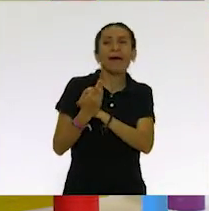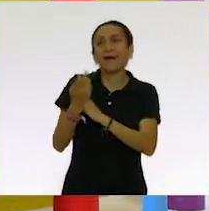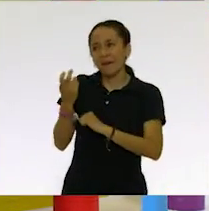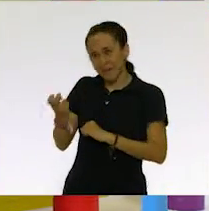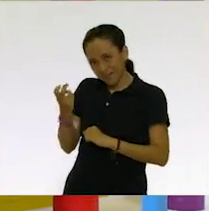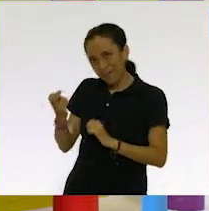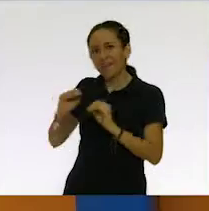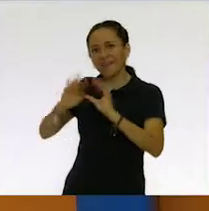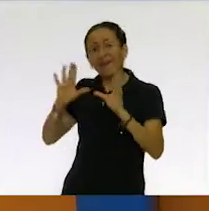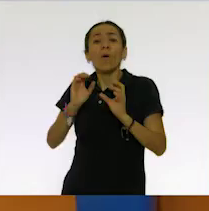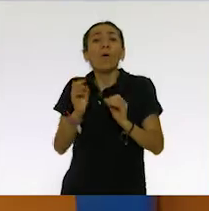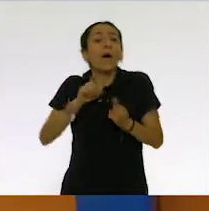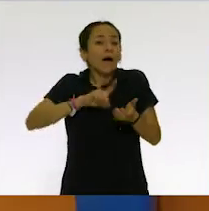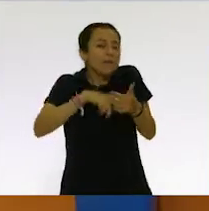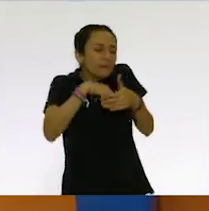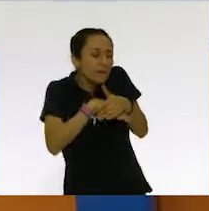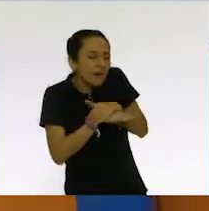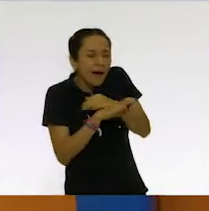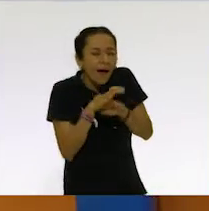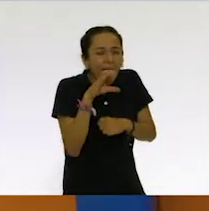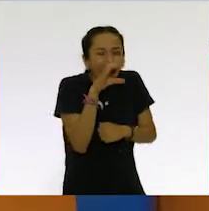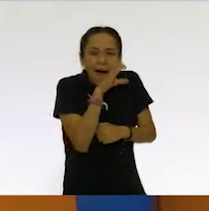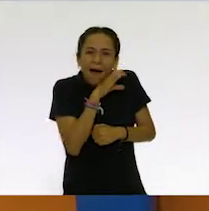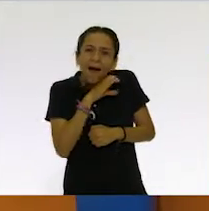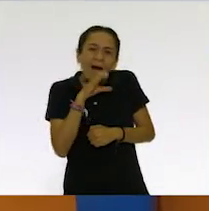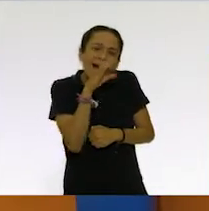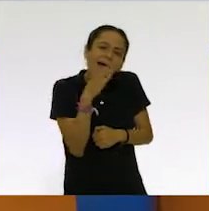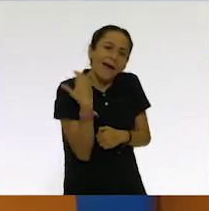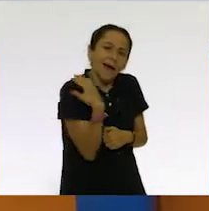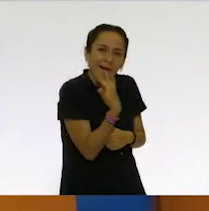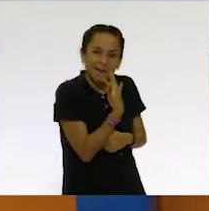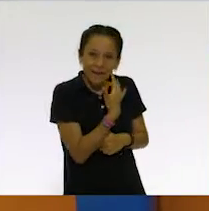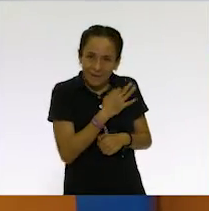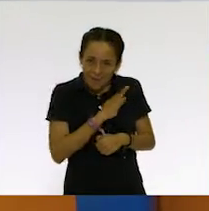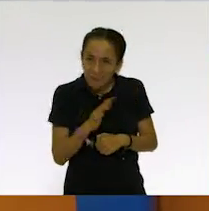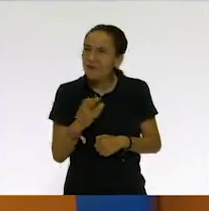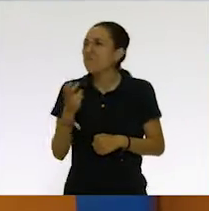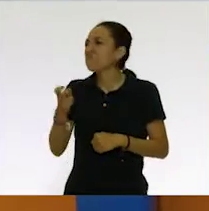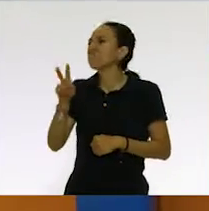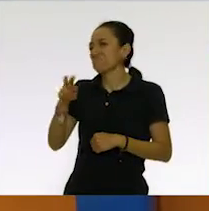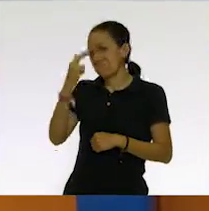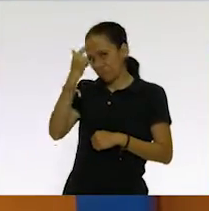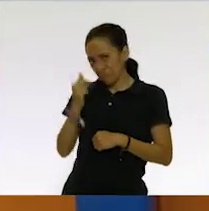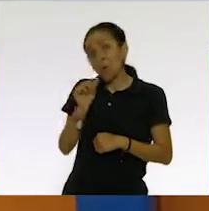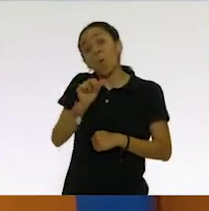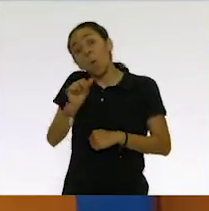calor. Uh-huh. Es cierto. Y también estoy pensando que otra razón, además de